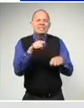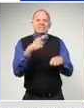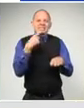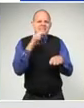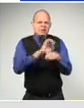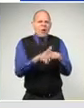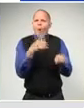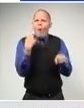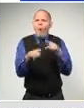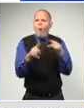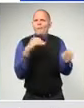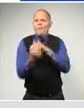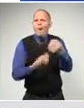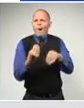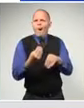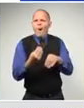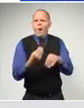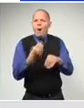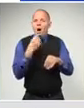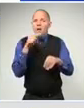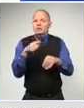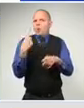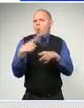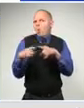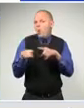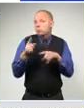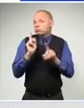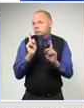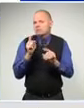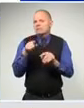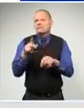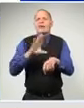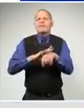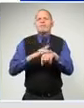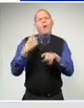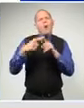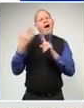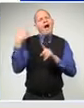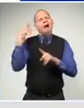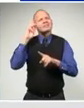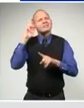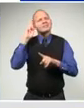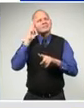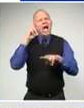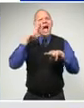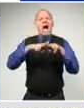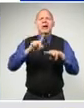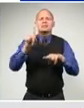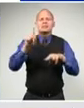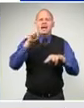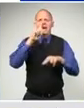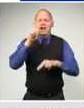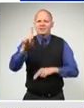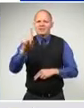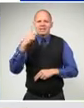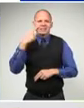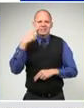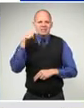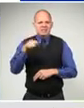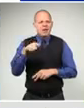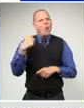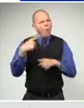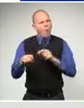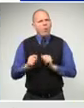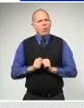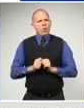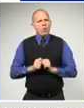planteado que el H1N1, que lo hemos tenido en nuestro país, es un virus respiratorio, y que tal vez son otros